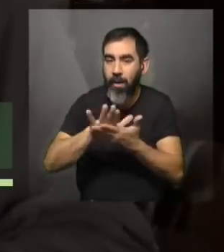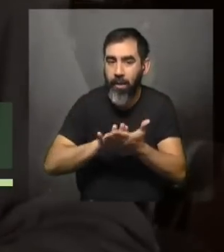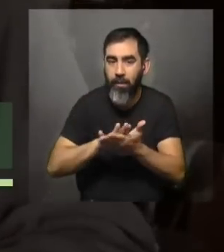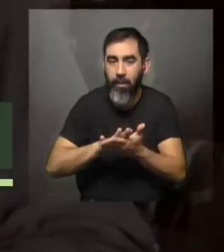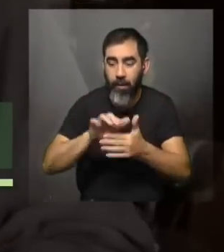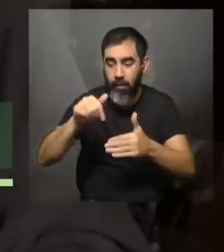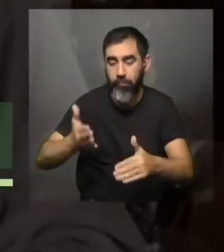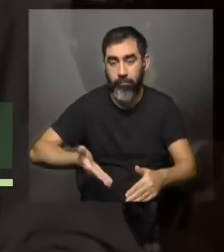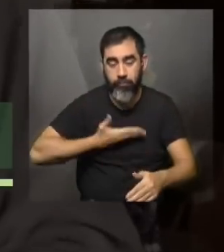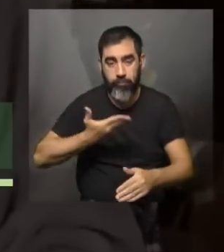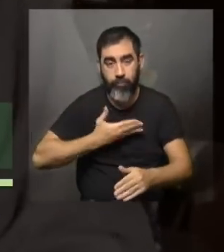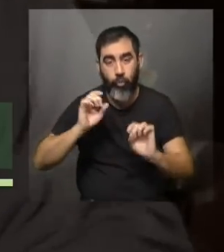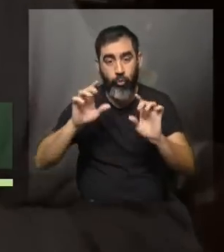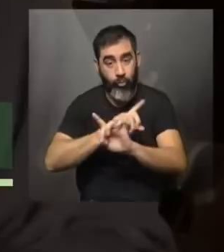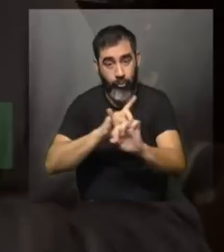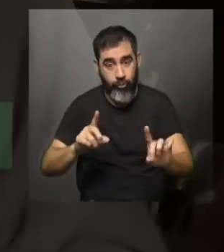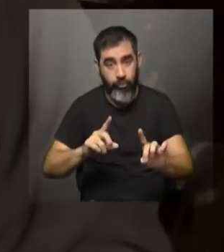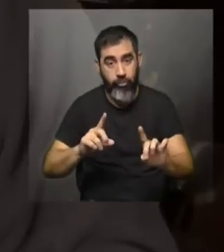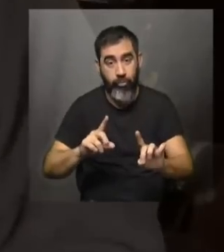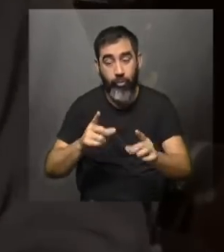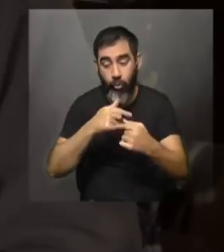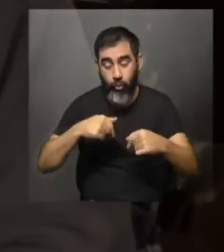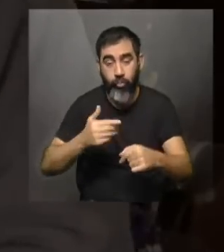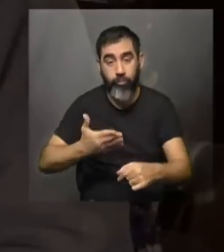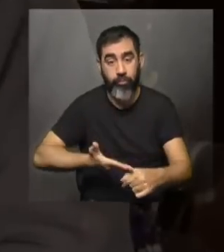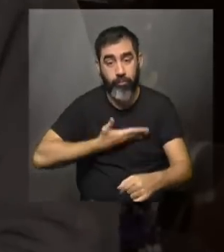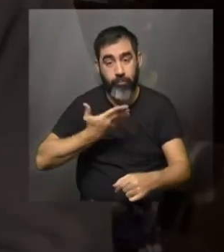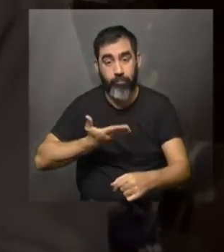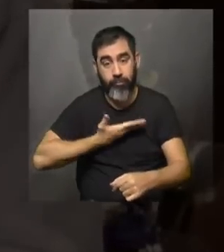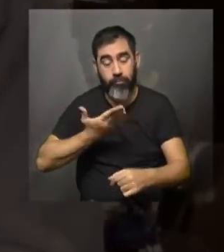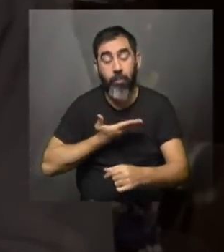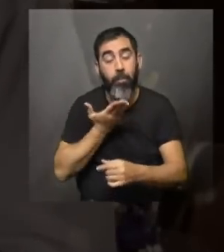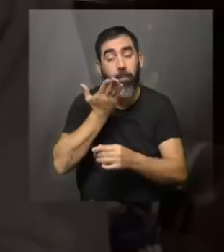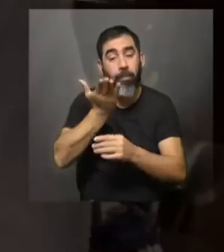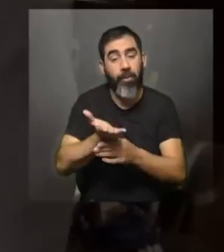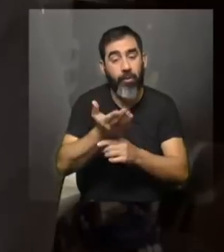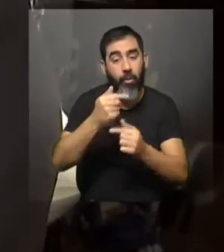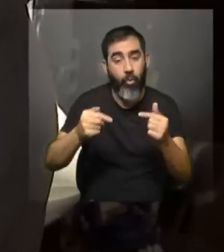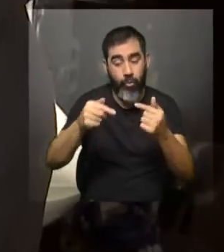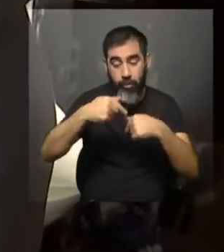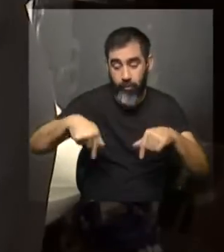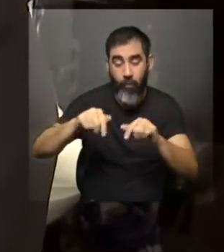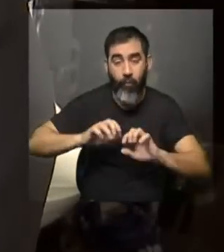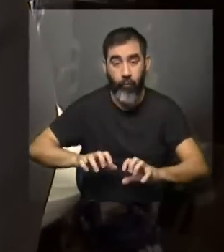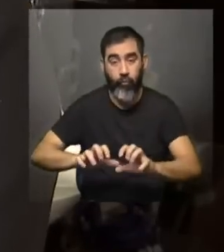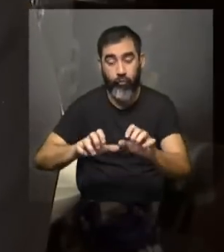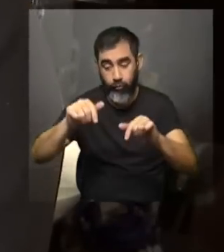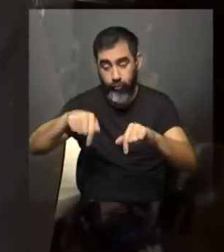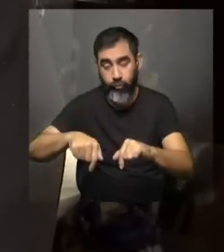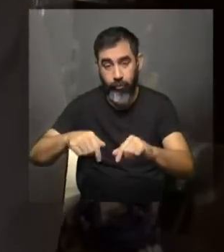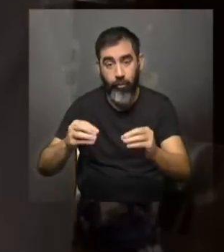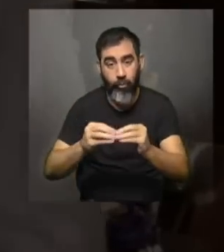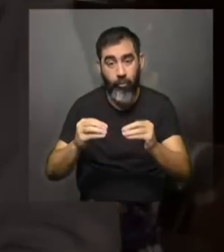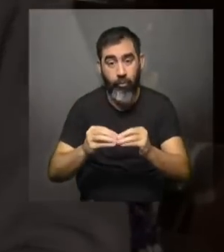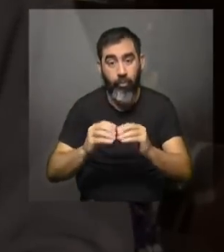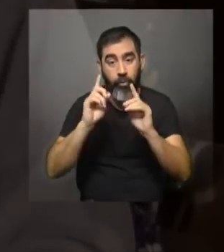a nuestra reivindicaciones porque nosotros no solamente estamos pidiendo cosas para para los para los funcionarios y para los